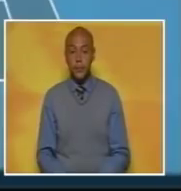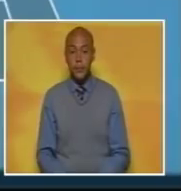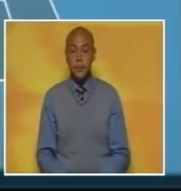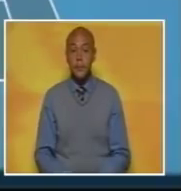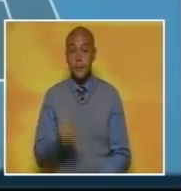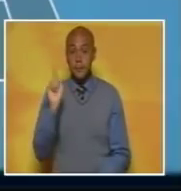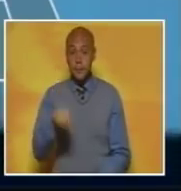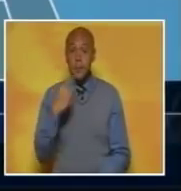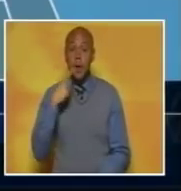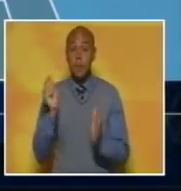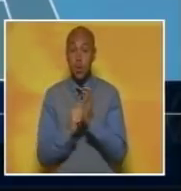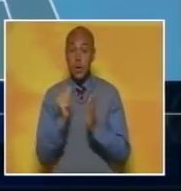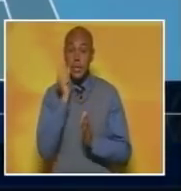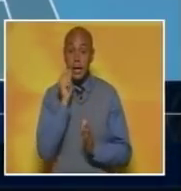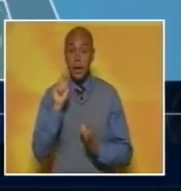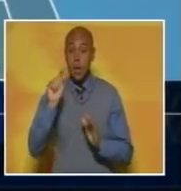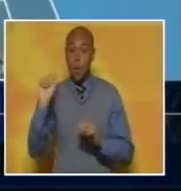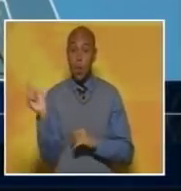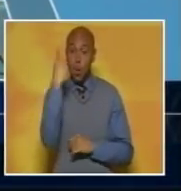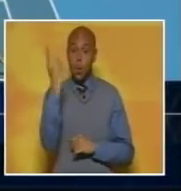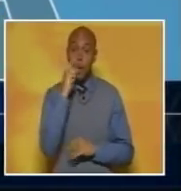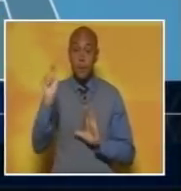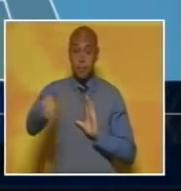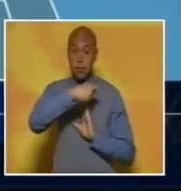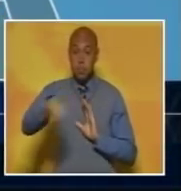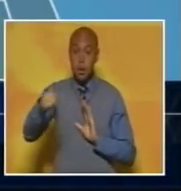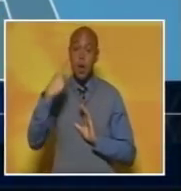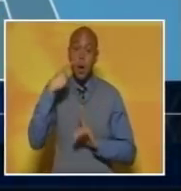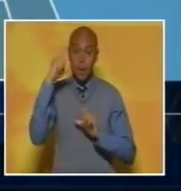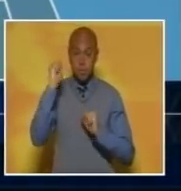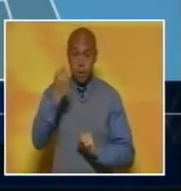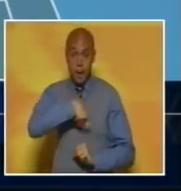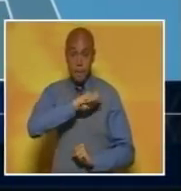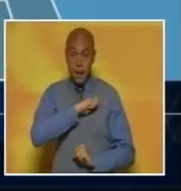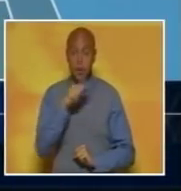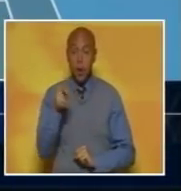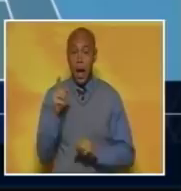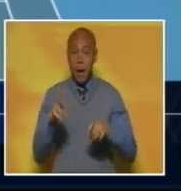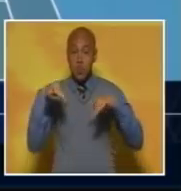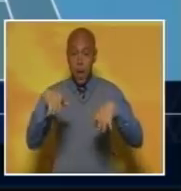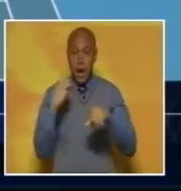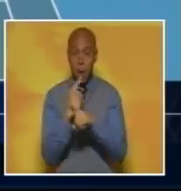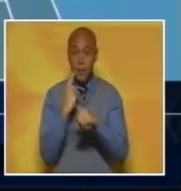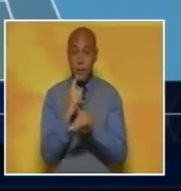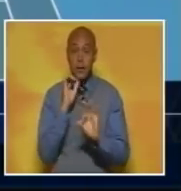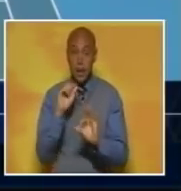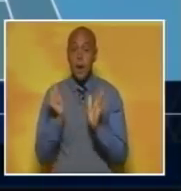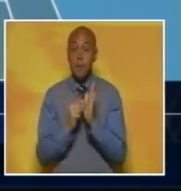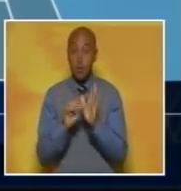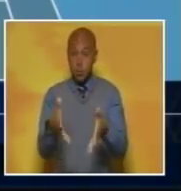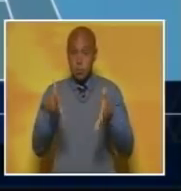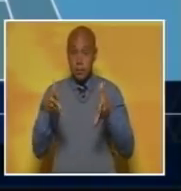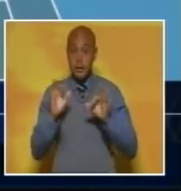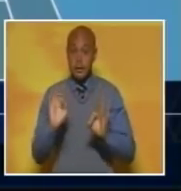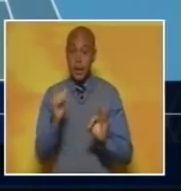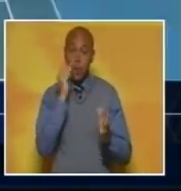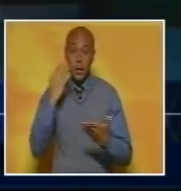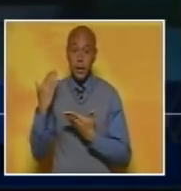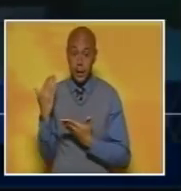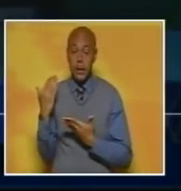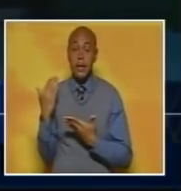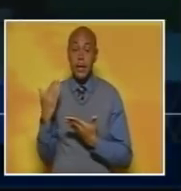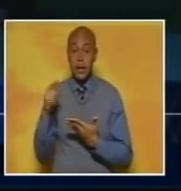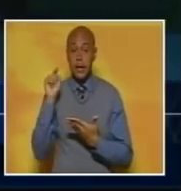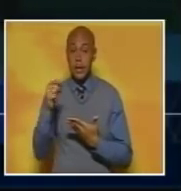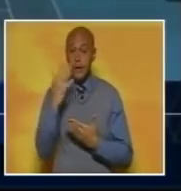Estreno exitoso y sólido para el número 1 del mundo del tenis, Rafael Nadal, en el Abierto de Australia. Victoria en sets corridos para el manacorí